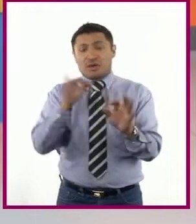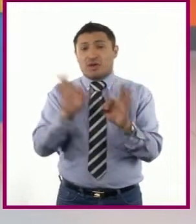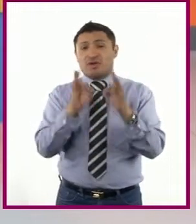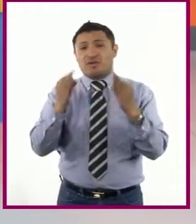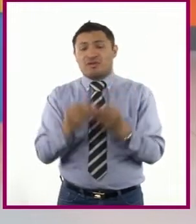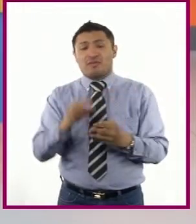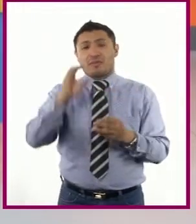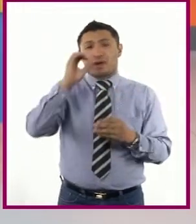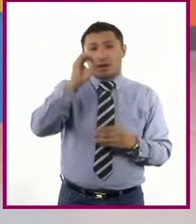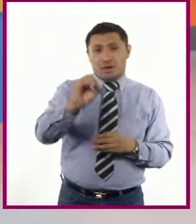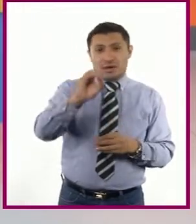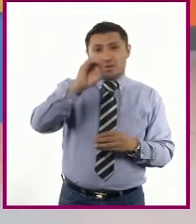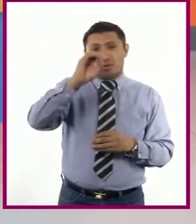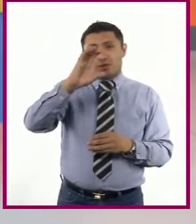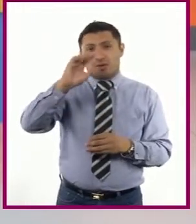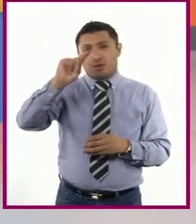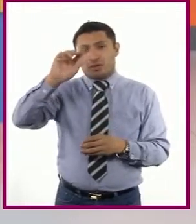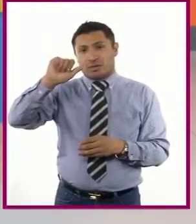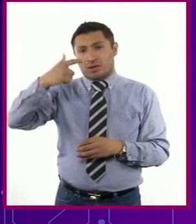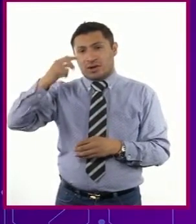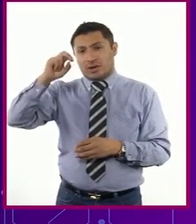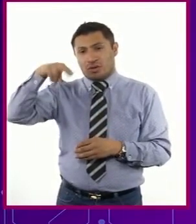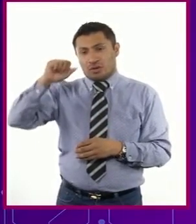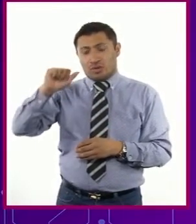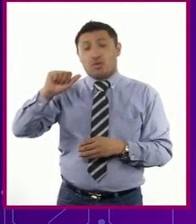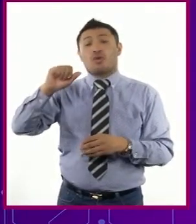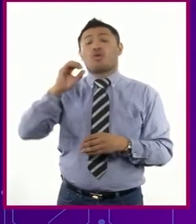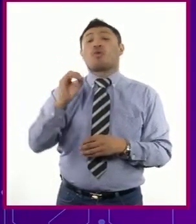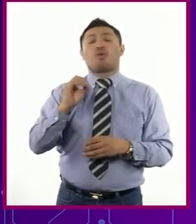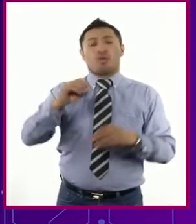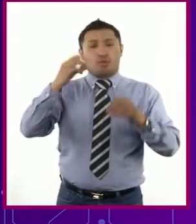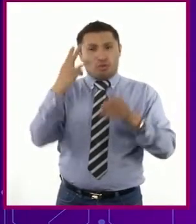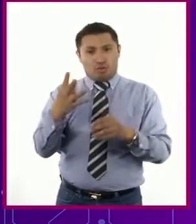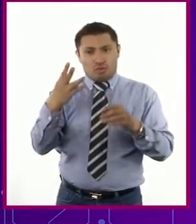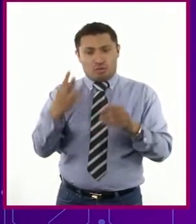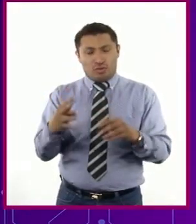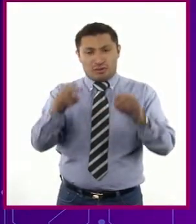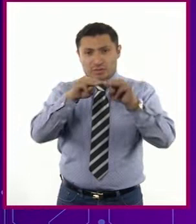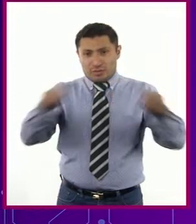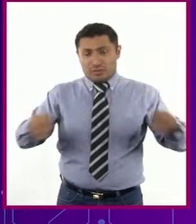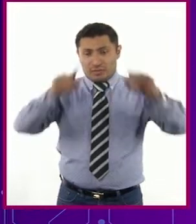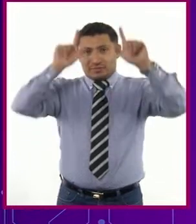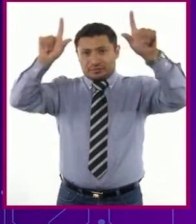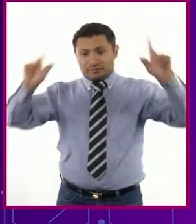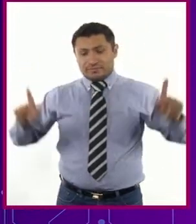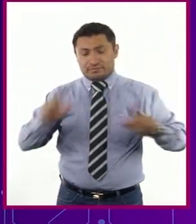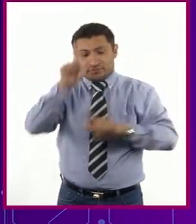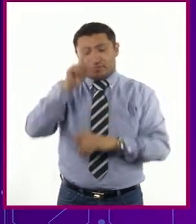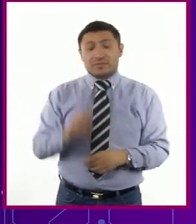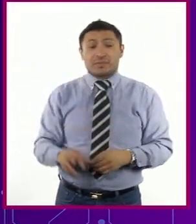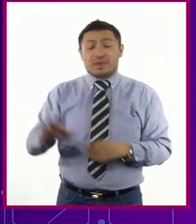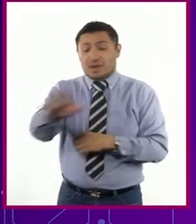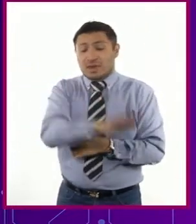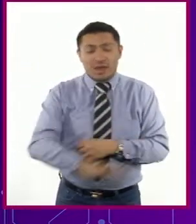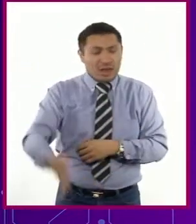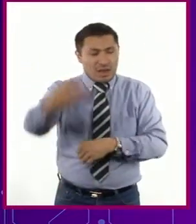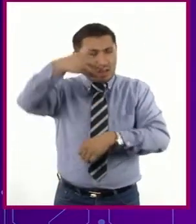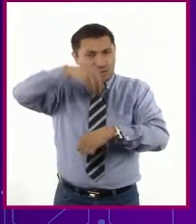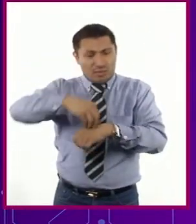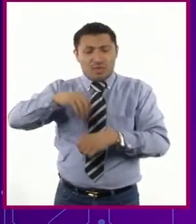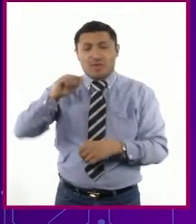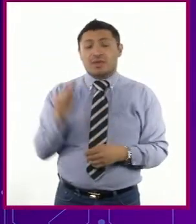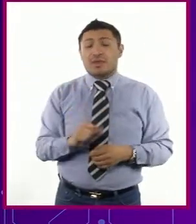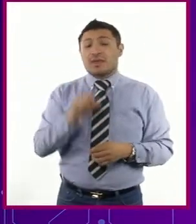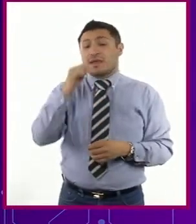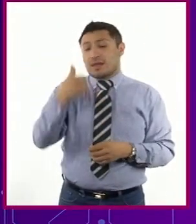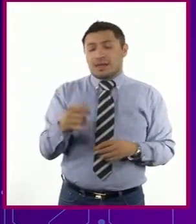octágono regular de 4 metros de lado. Para mejorar las condiciones, le pondrán alfombra y la delimitarán con